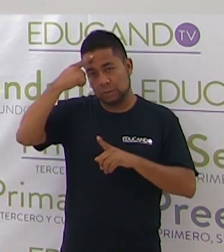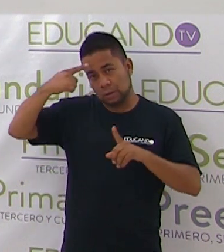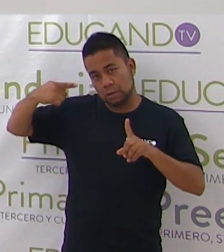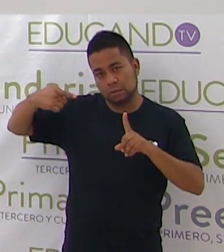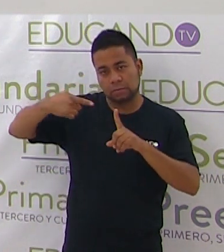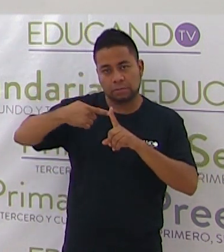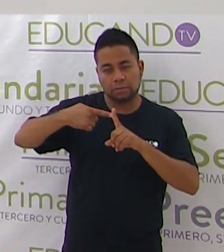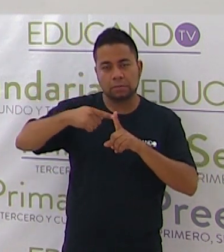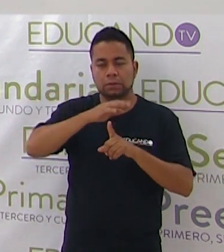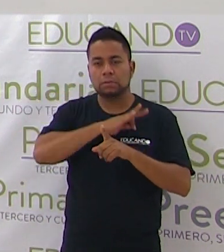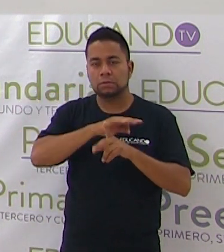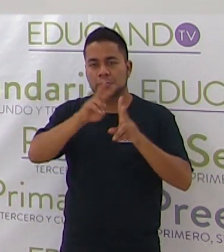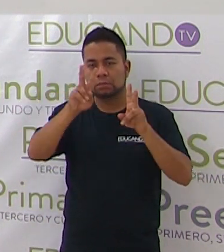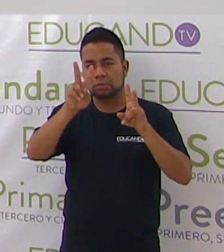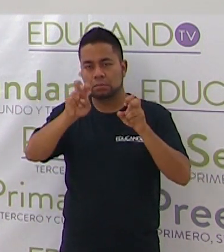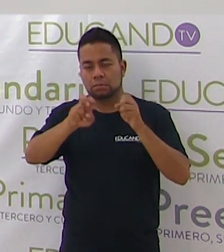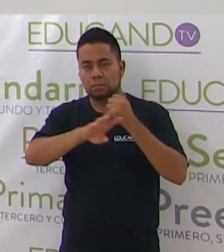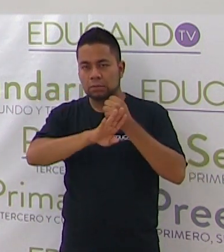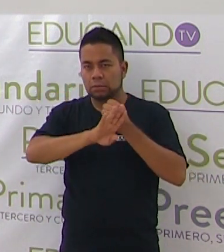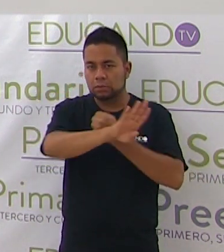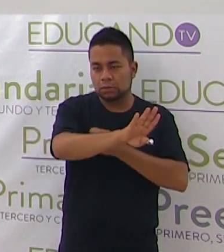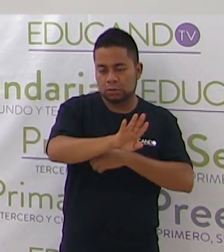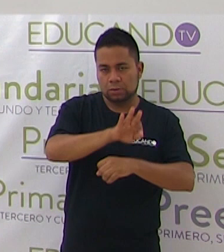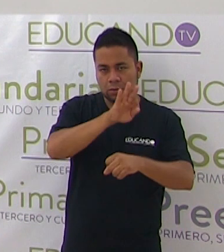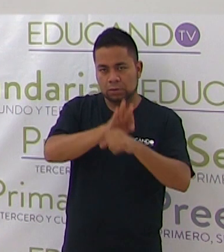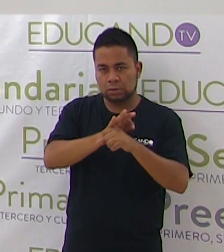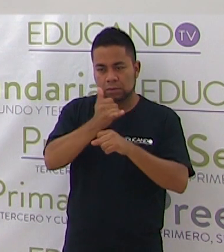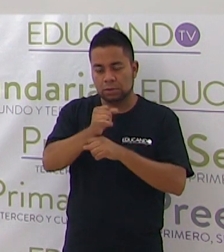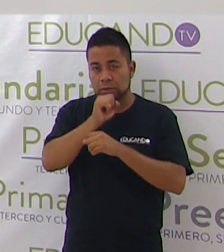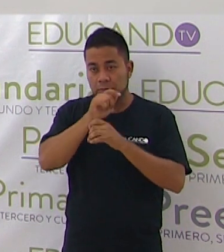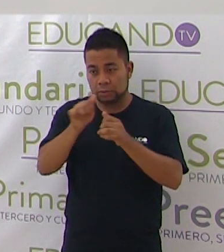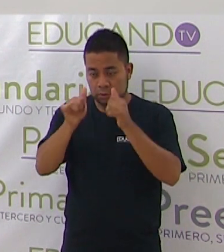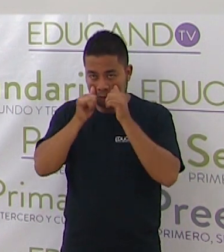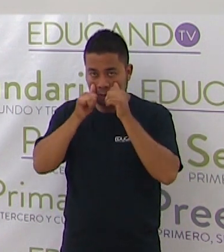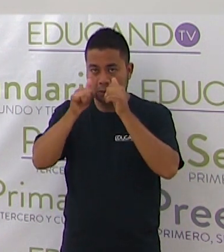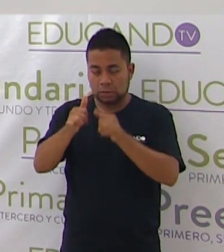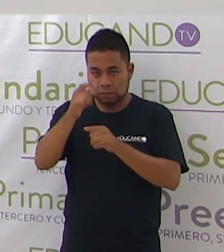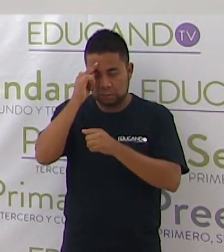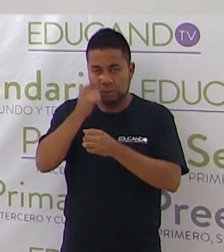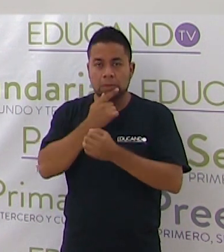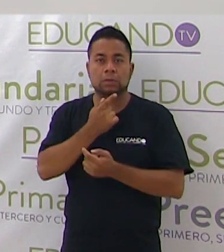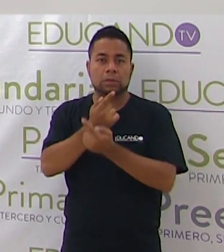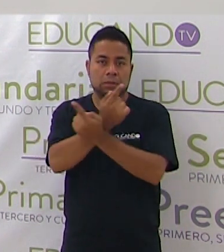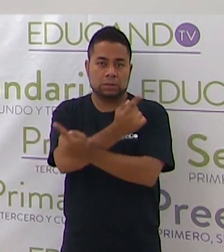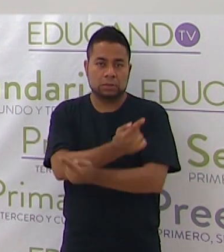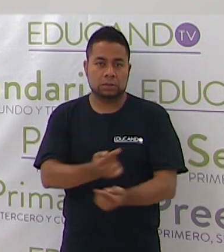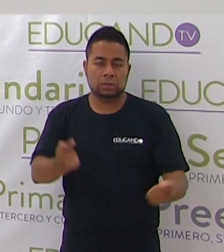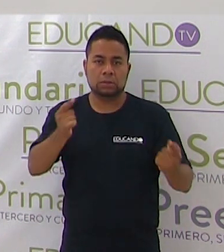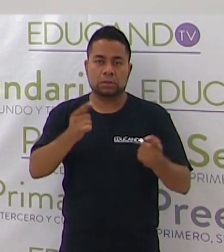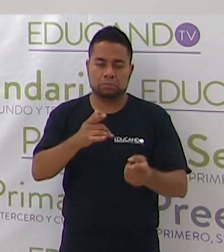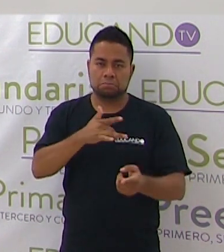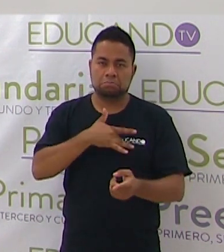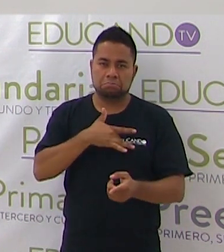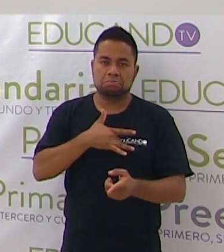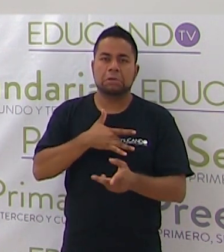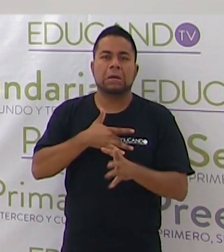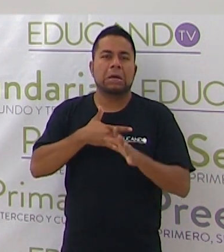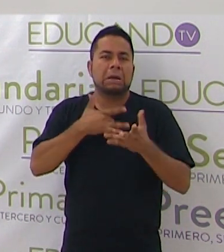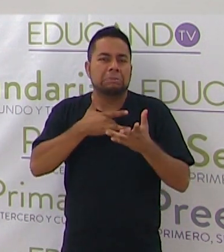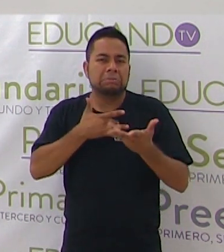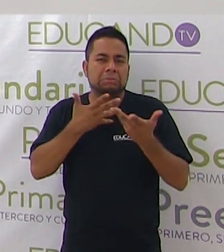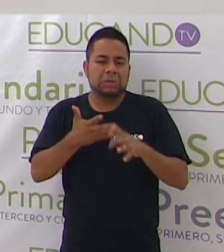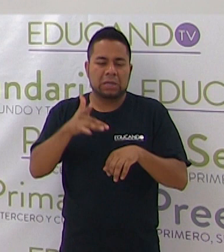finalidad de prevenir, proteger y atender a los menores de edad víctimas de la violencia.